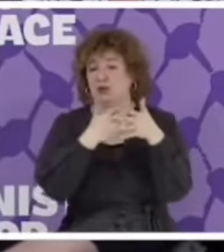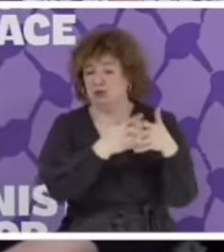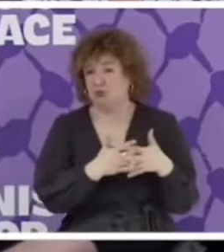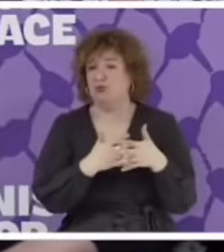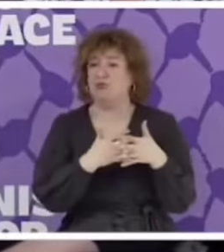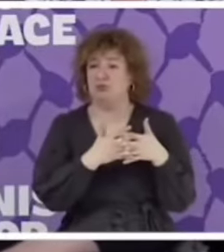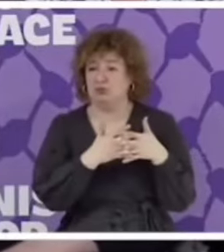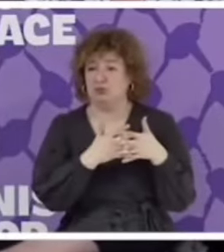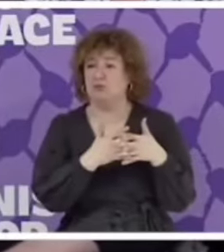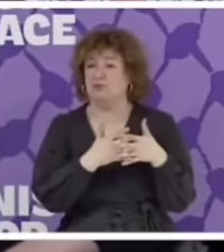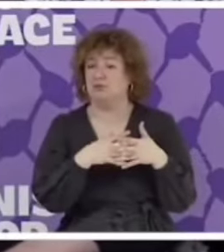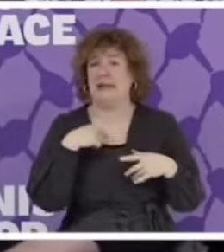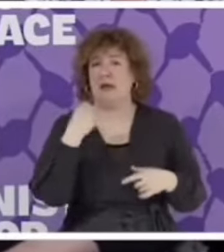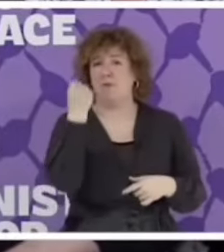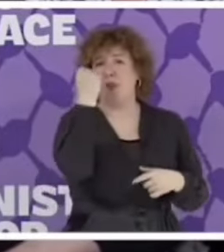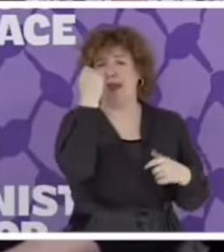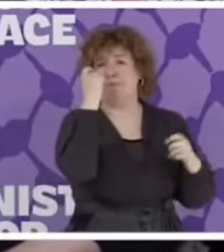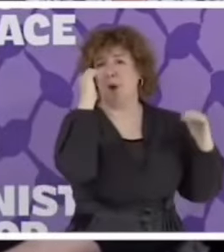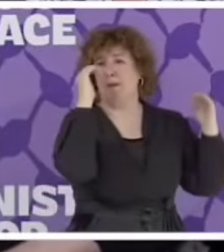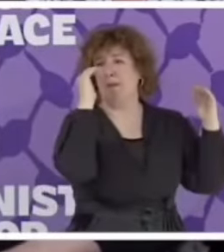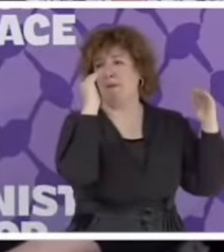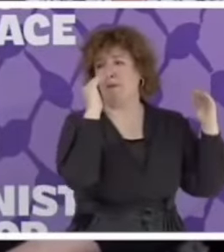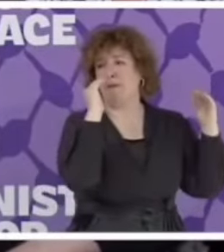viendo amenazada su hegemonía,